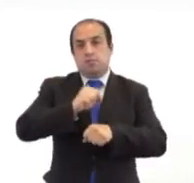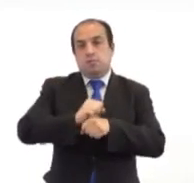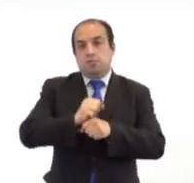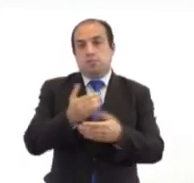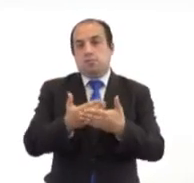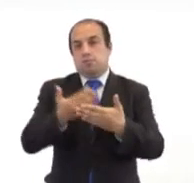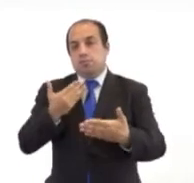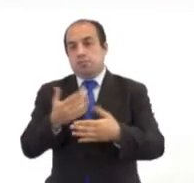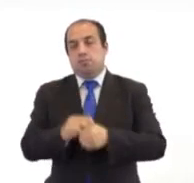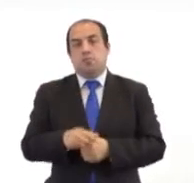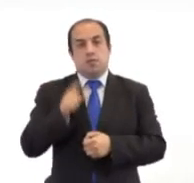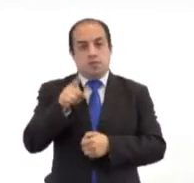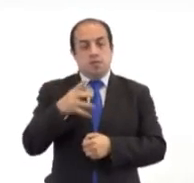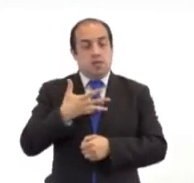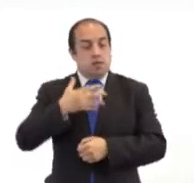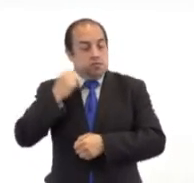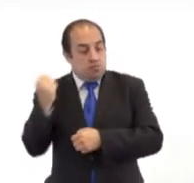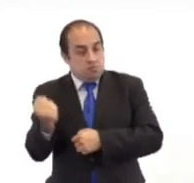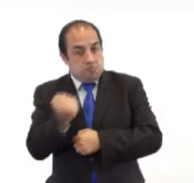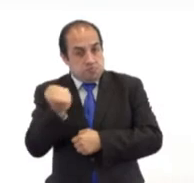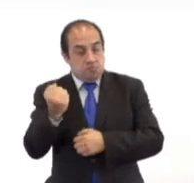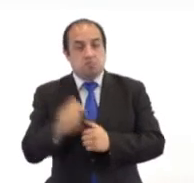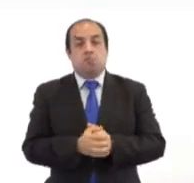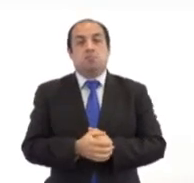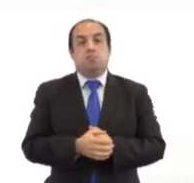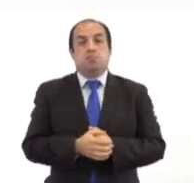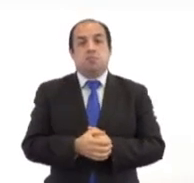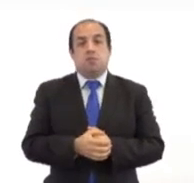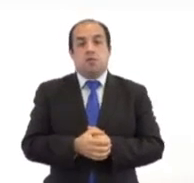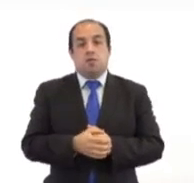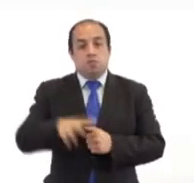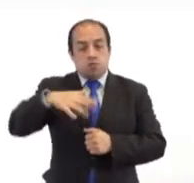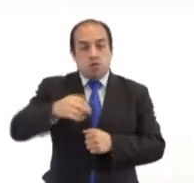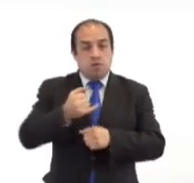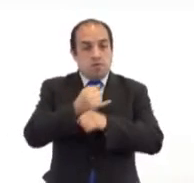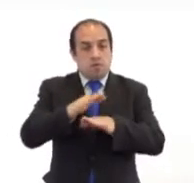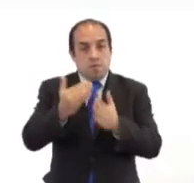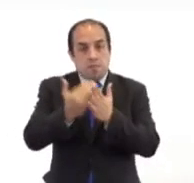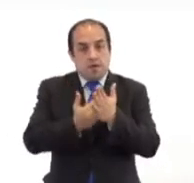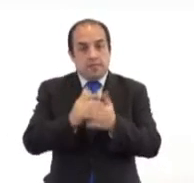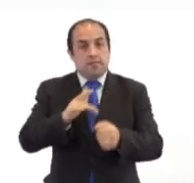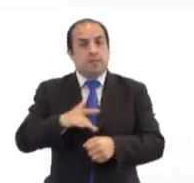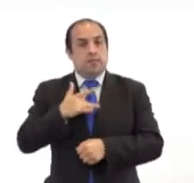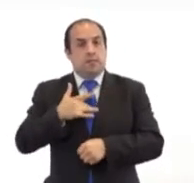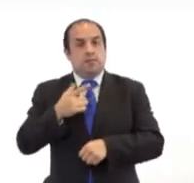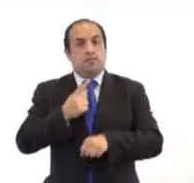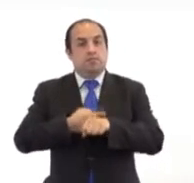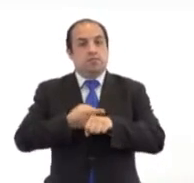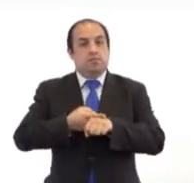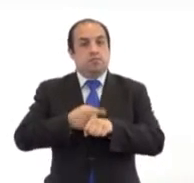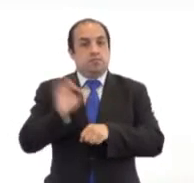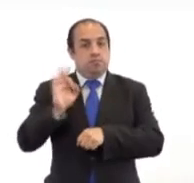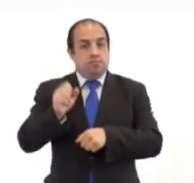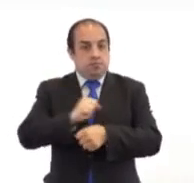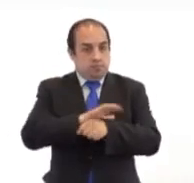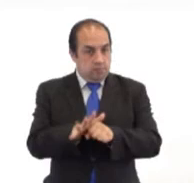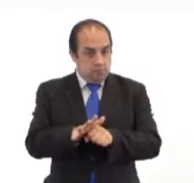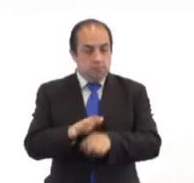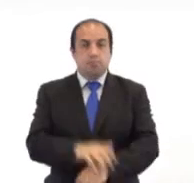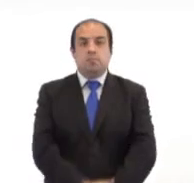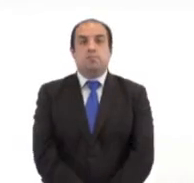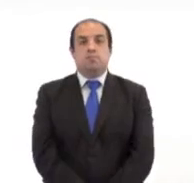sentido, afortunadamente menos gente buscando información con sintomatología sospechosa de COVID.